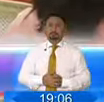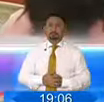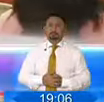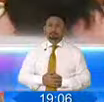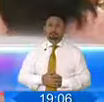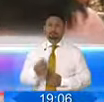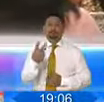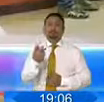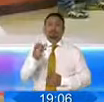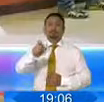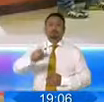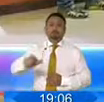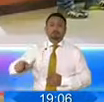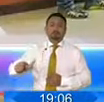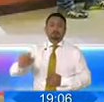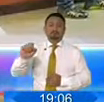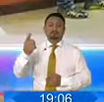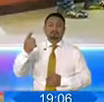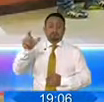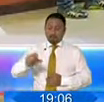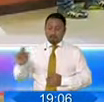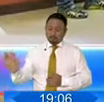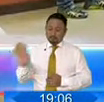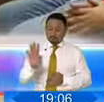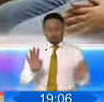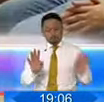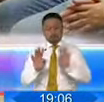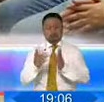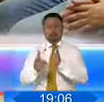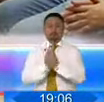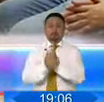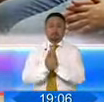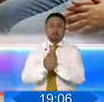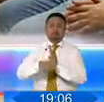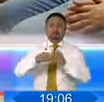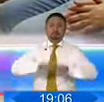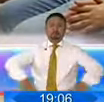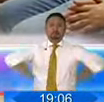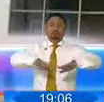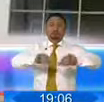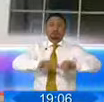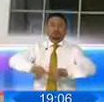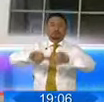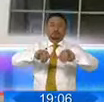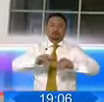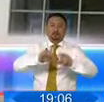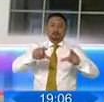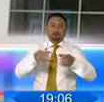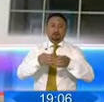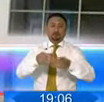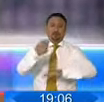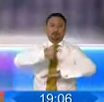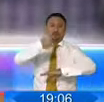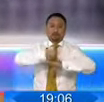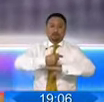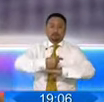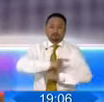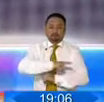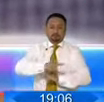2018. 12 personas fueron las primeras en llegar a la capacitación en el Salón de la Democracia de la Delegación de Guayas